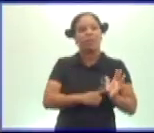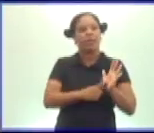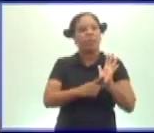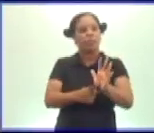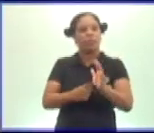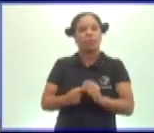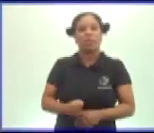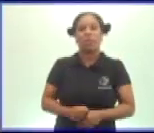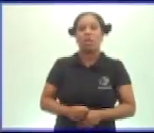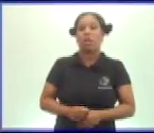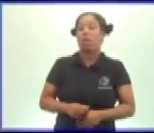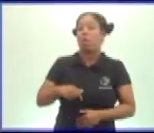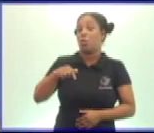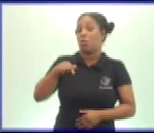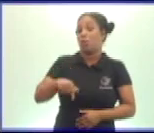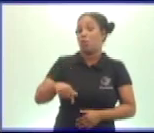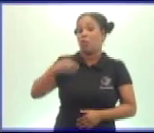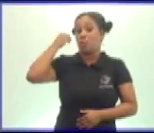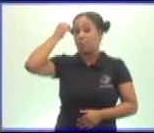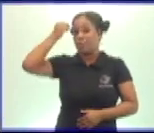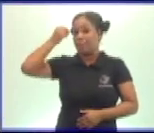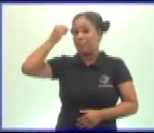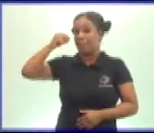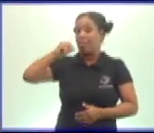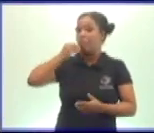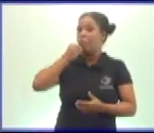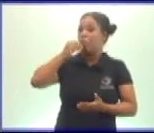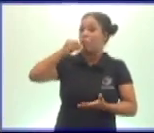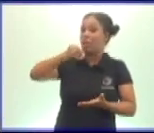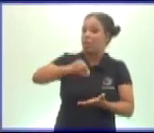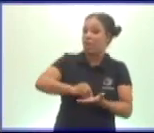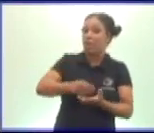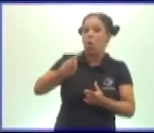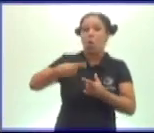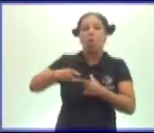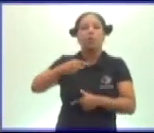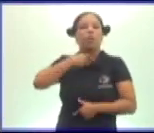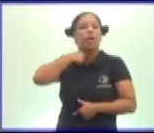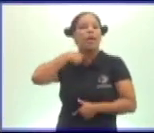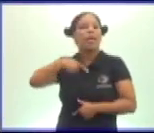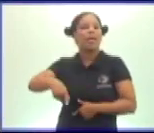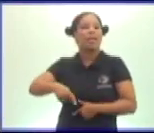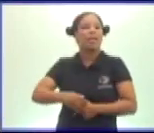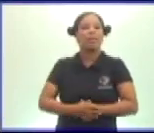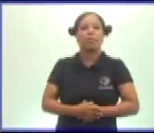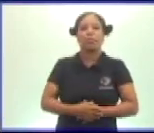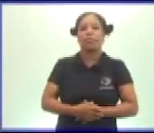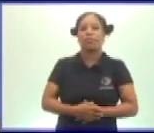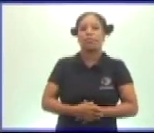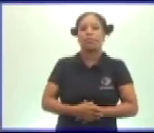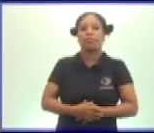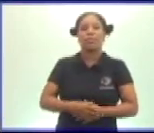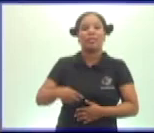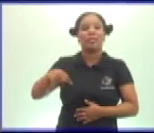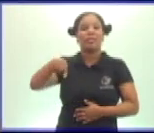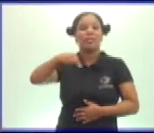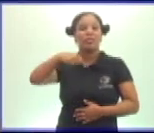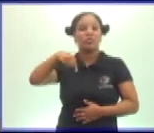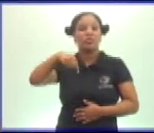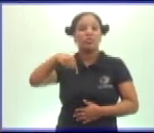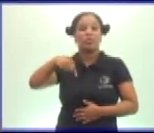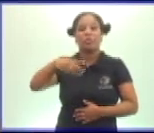únicamente hemos pensado poner aquí otros ejemplos de solutos y otros ejemplos de